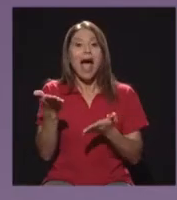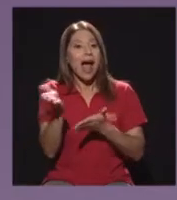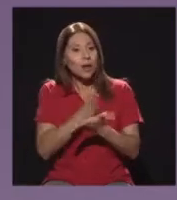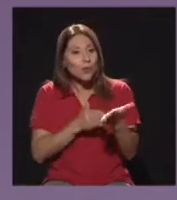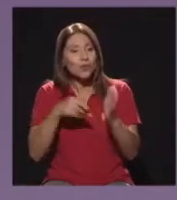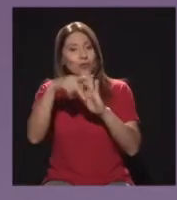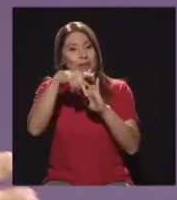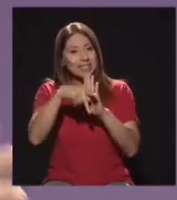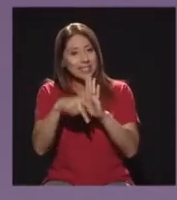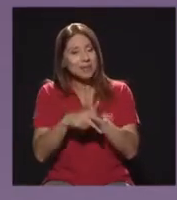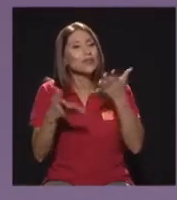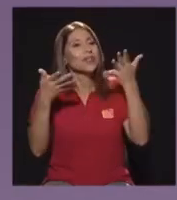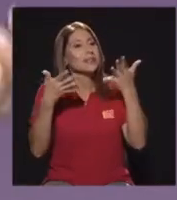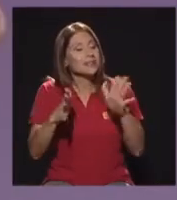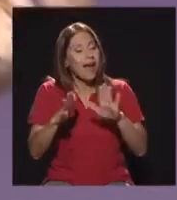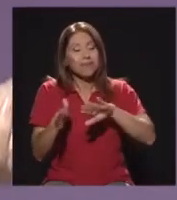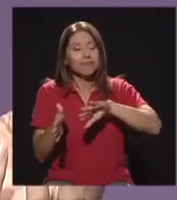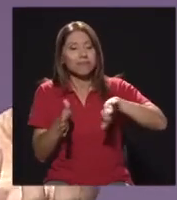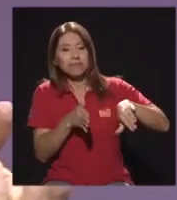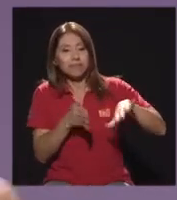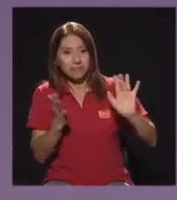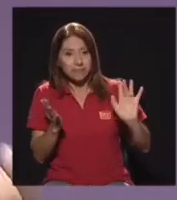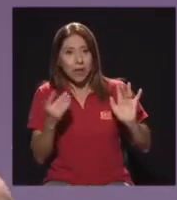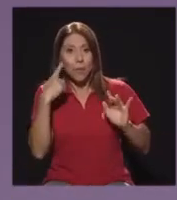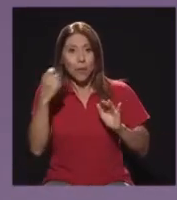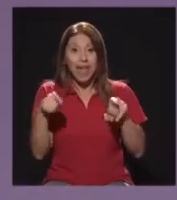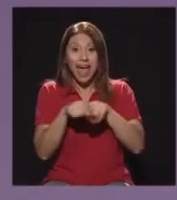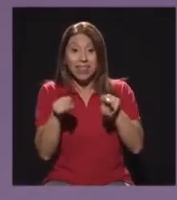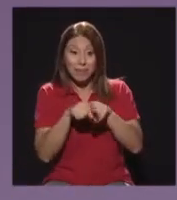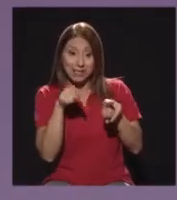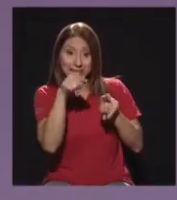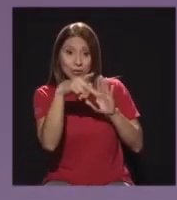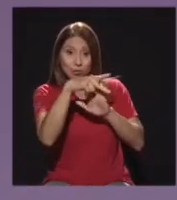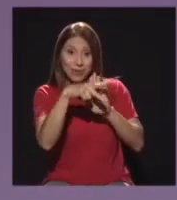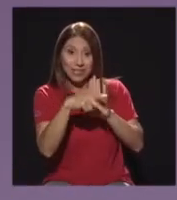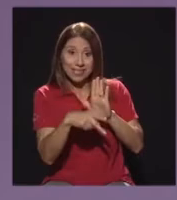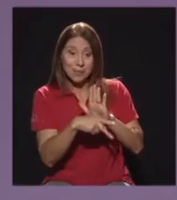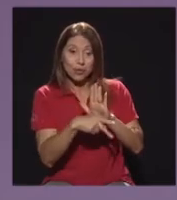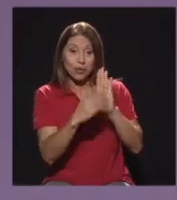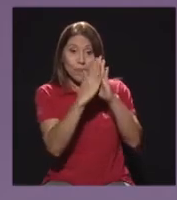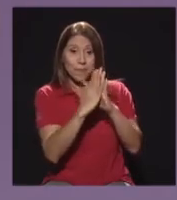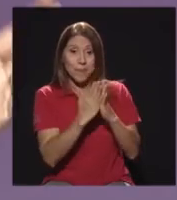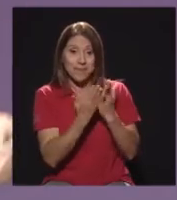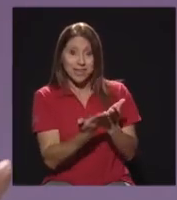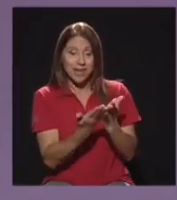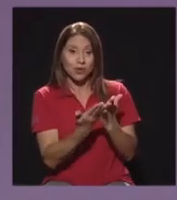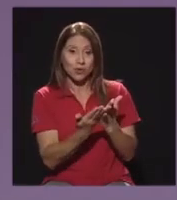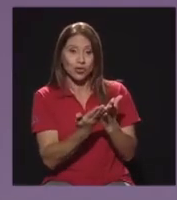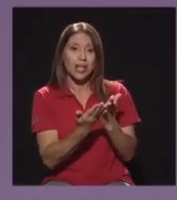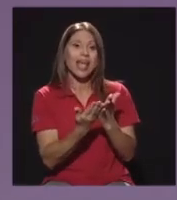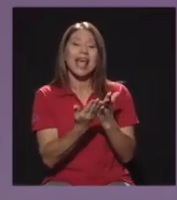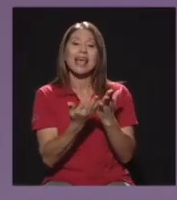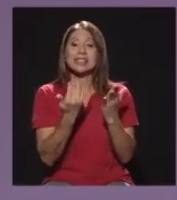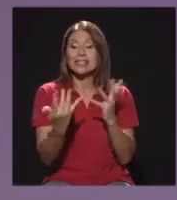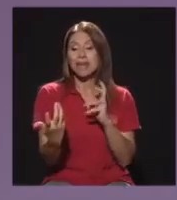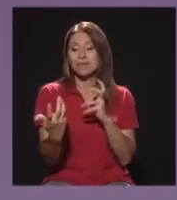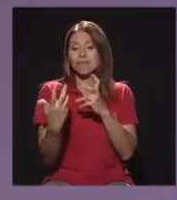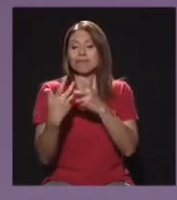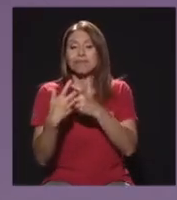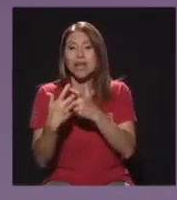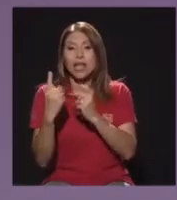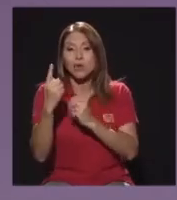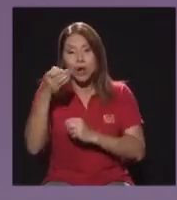que ya están superados porque además estos principios bíblicos están consignados en una cultura